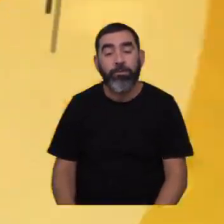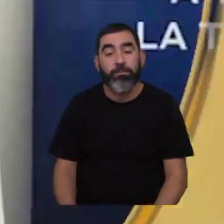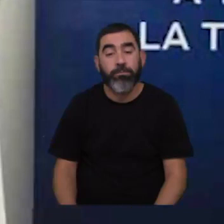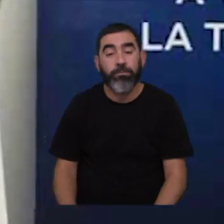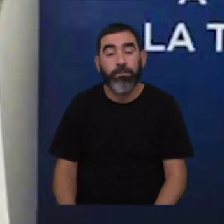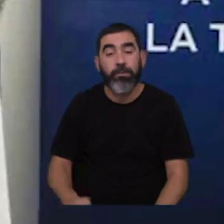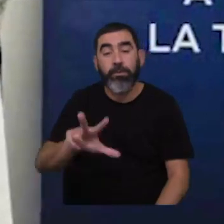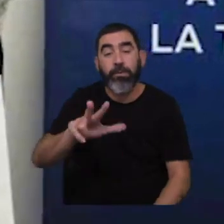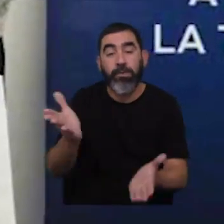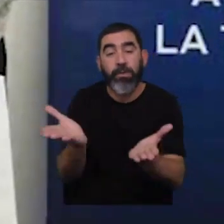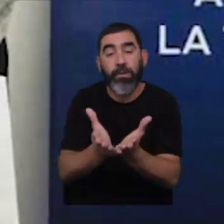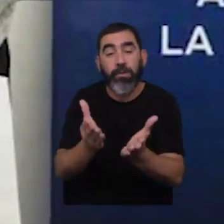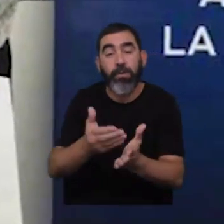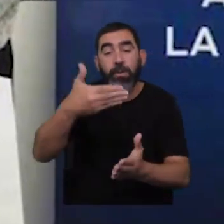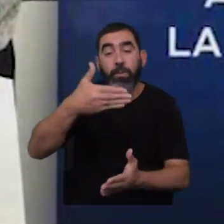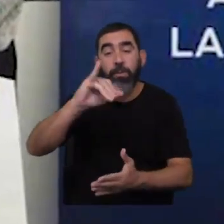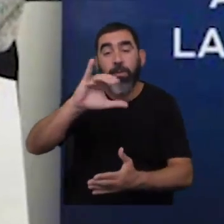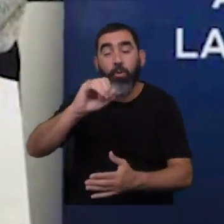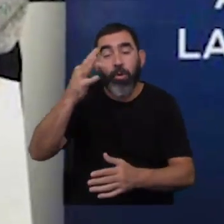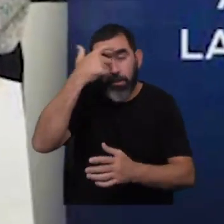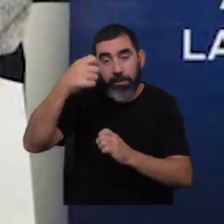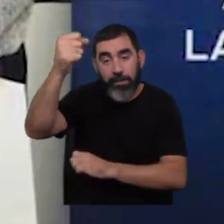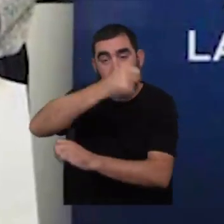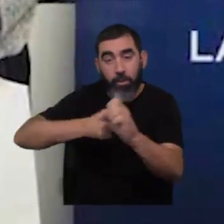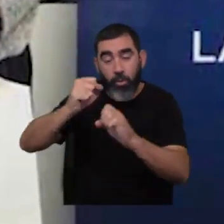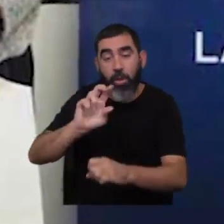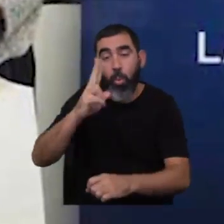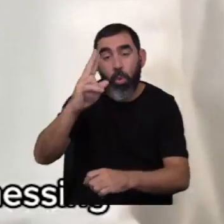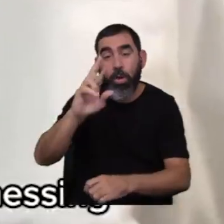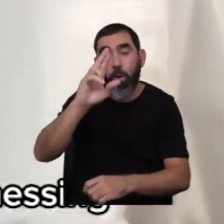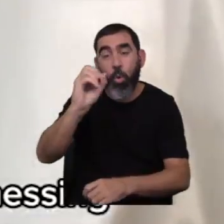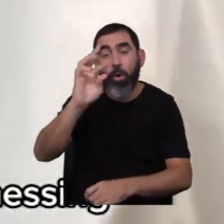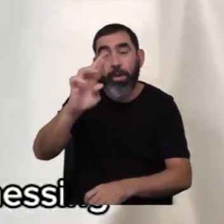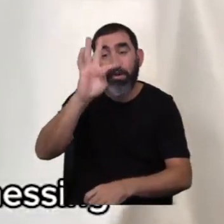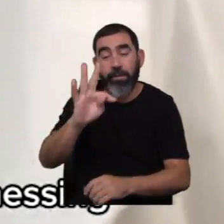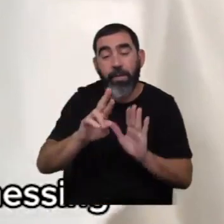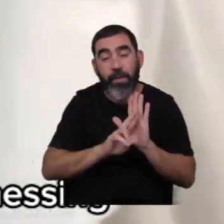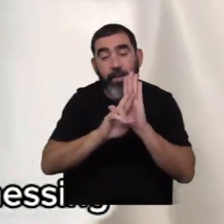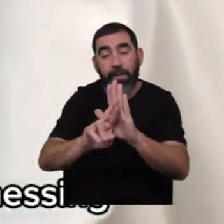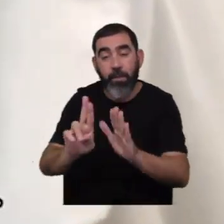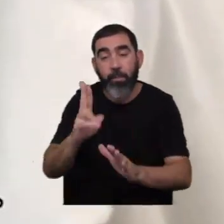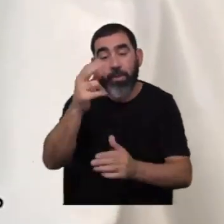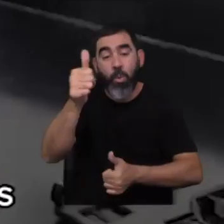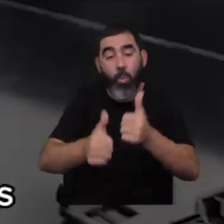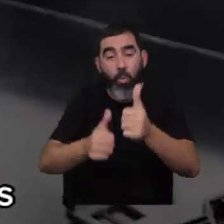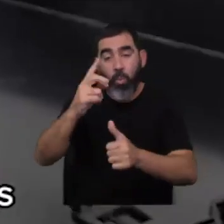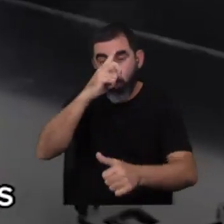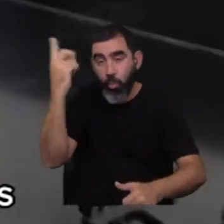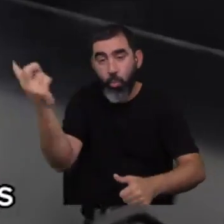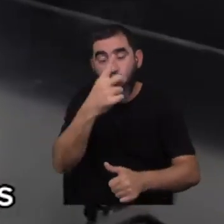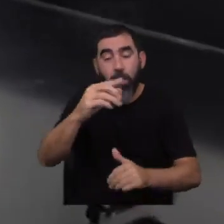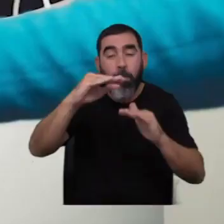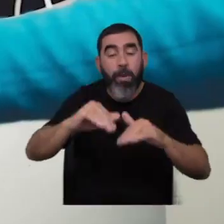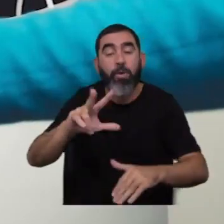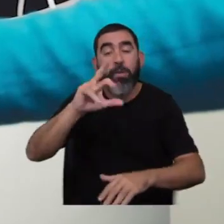3 estudiantes de biotecnología de la Universidad Hort Uruguay representarán a nuestro país en una competencia internacional de innovación para menores